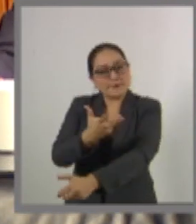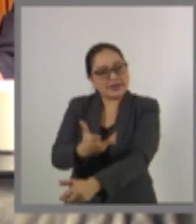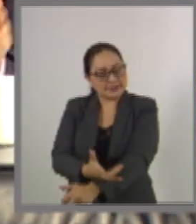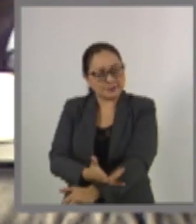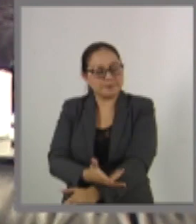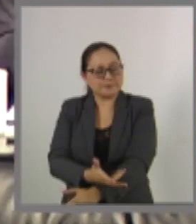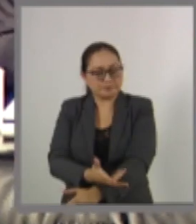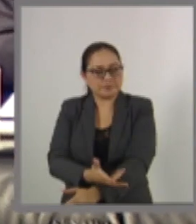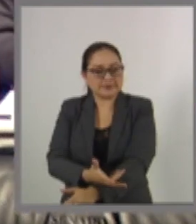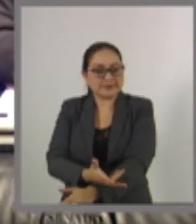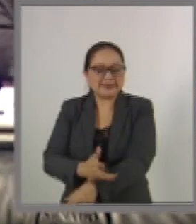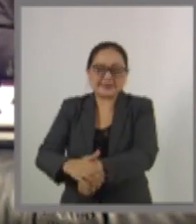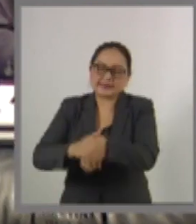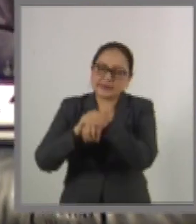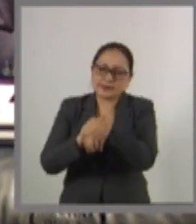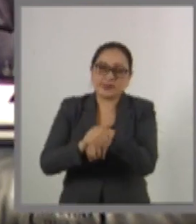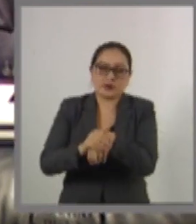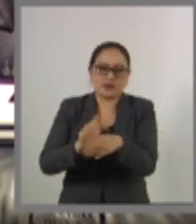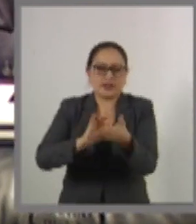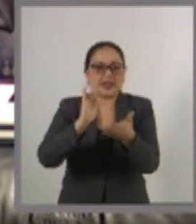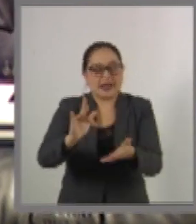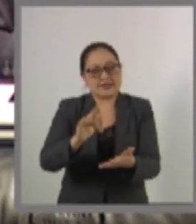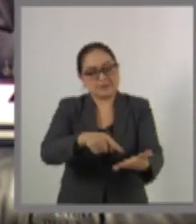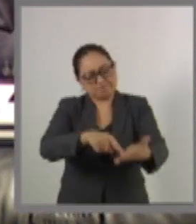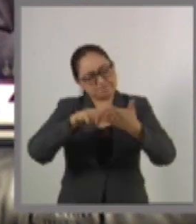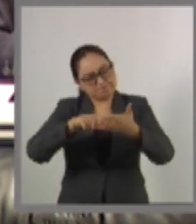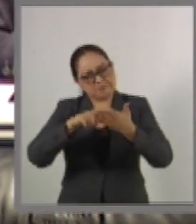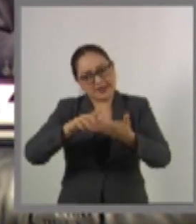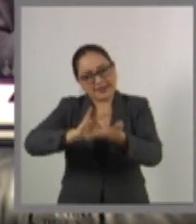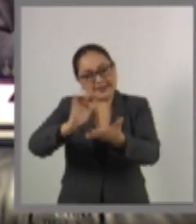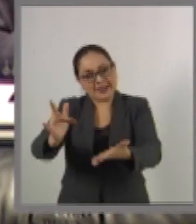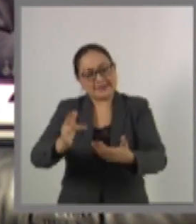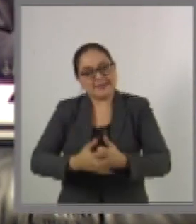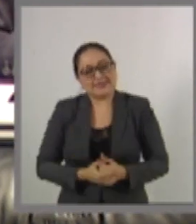camarada. Gracias, Miguel, por tus enseñanzas.